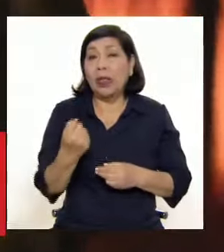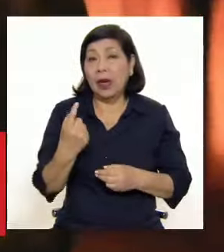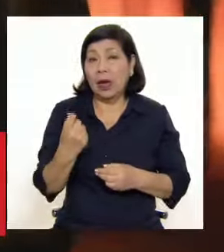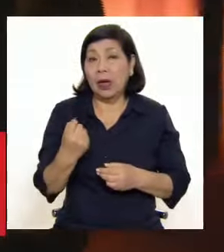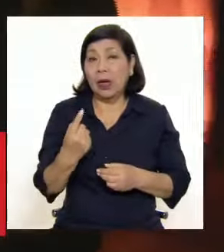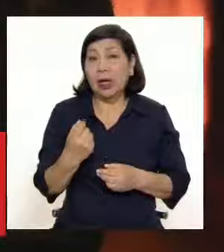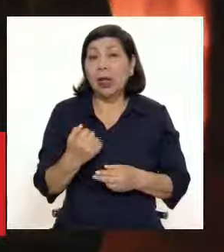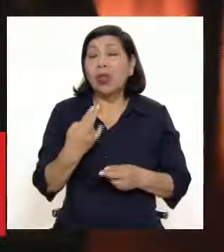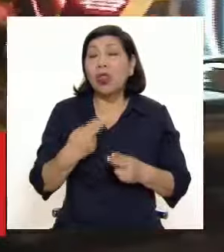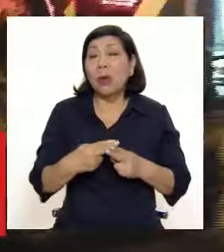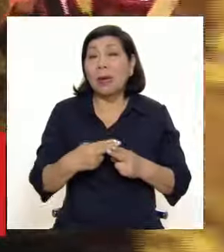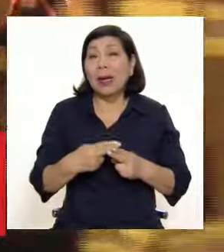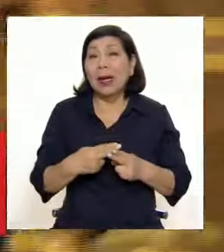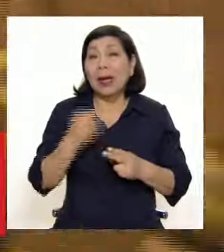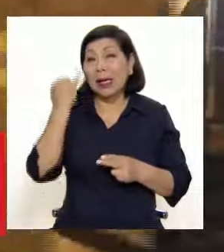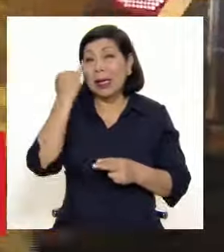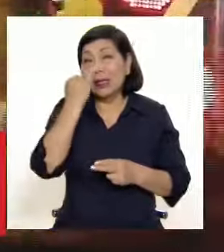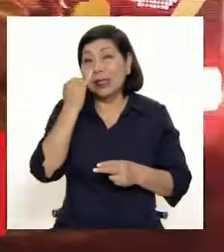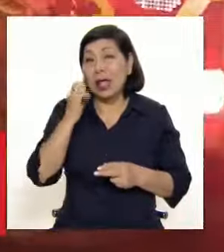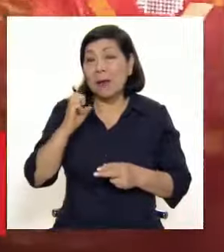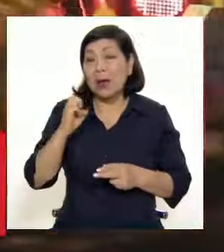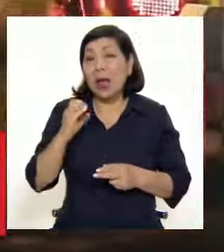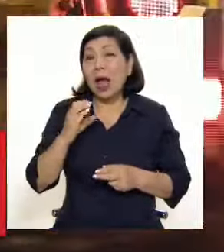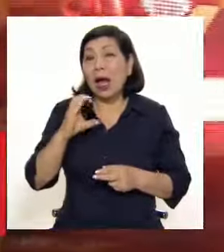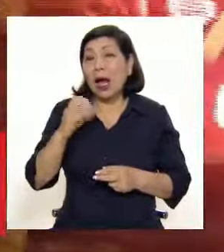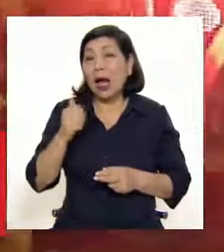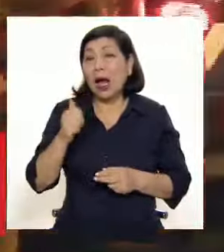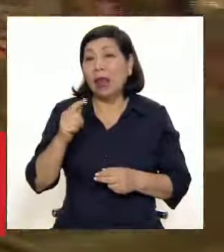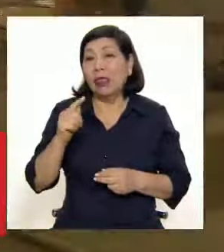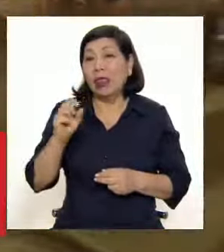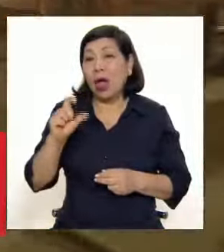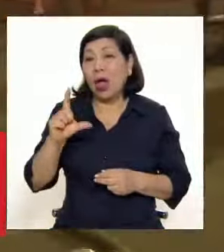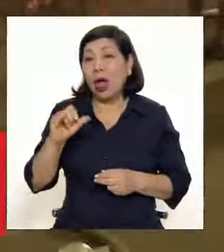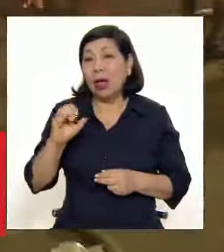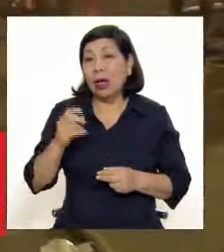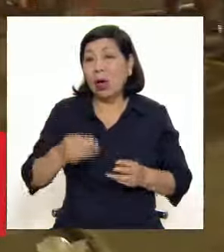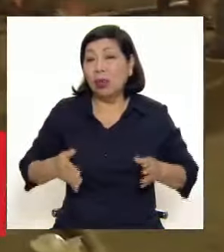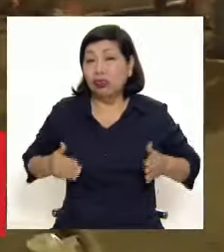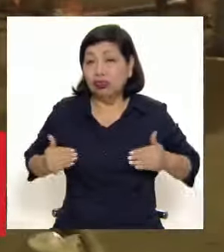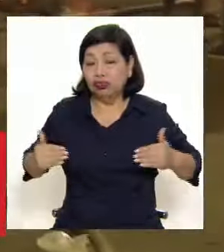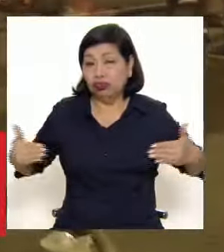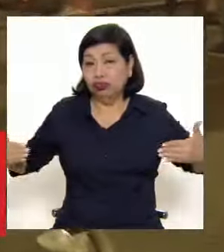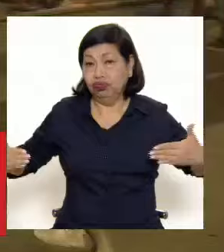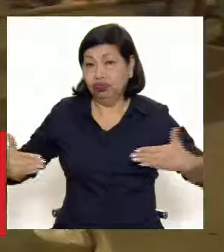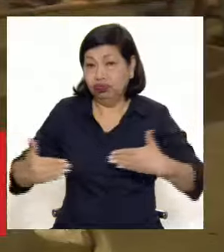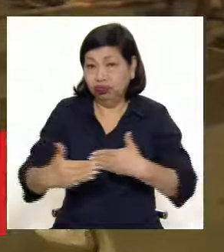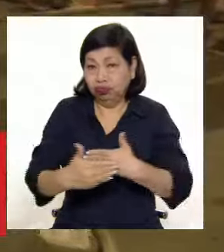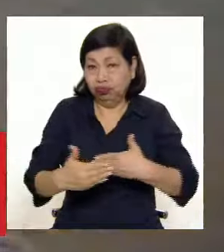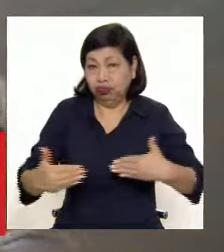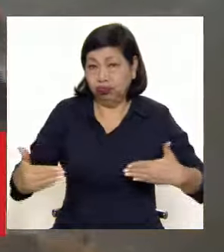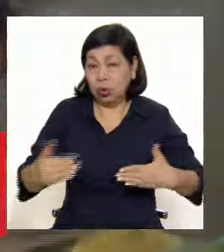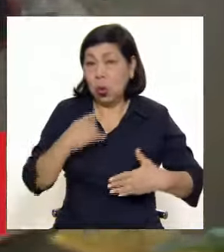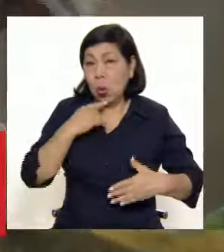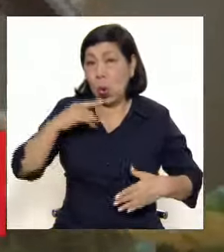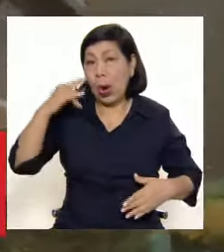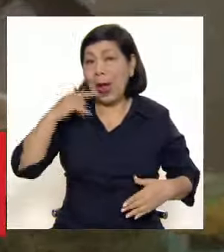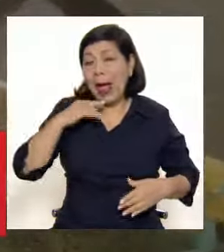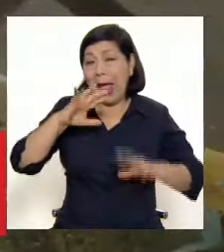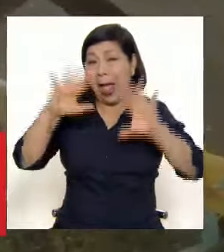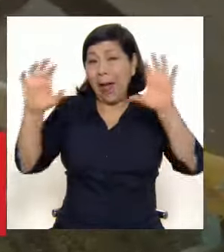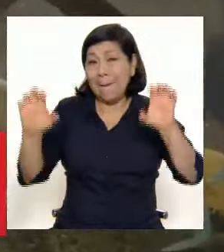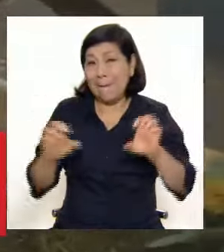avenida Isabela Católica, aledaña al incendio, fue cerrada en ambos sentidos para atender la emergencia,